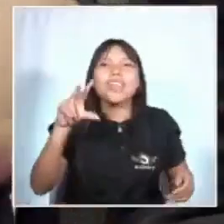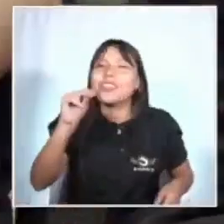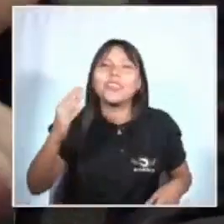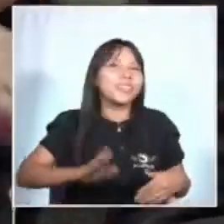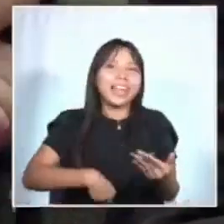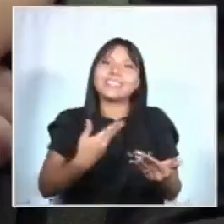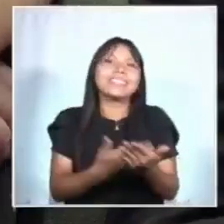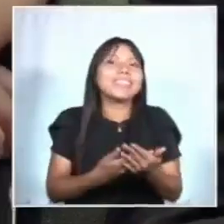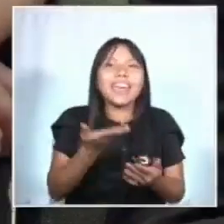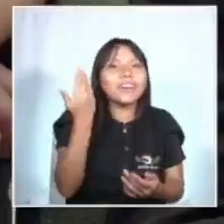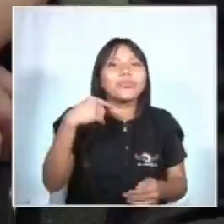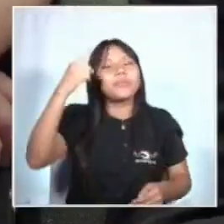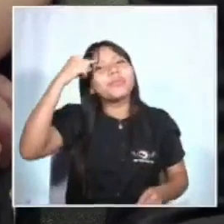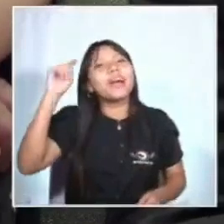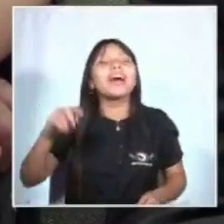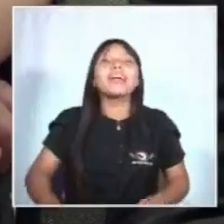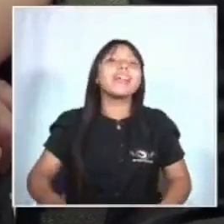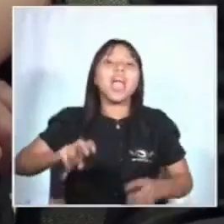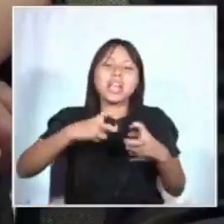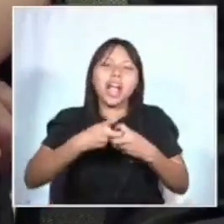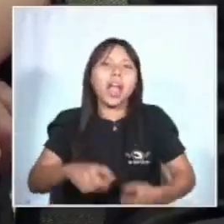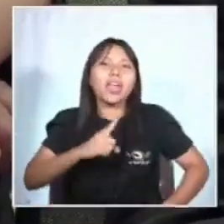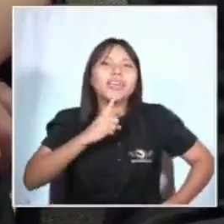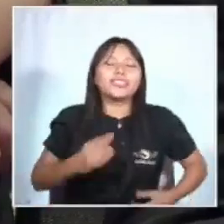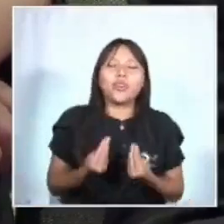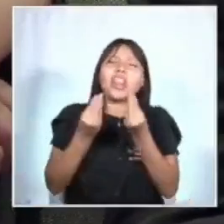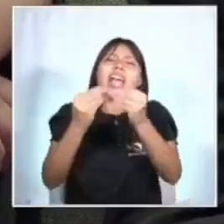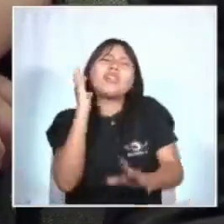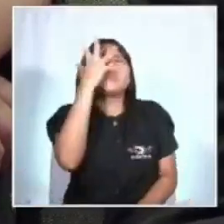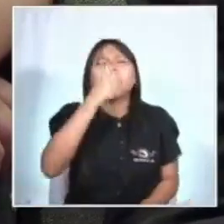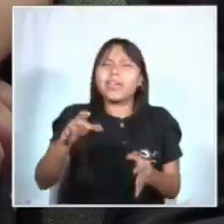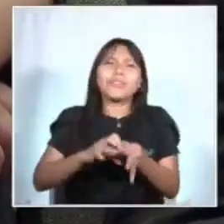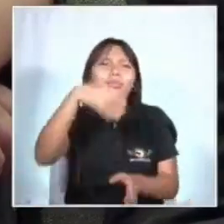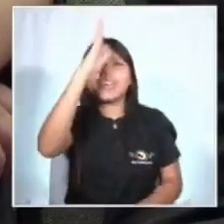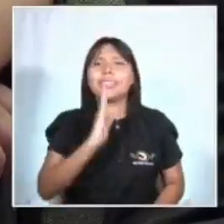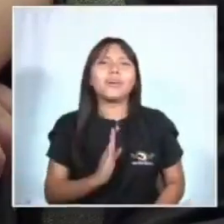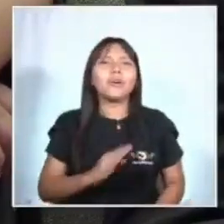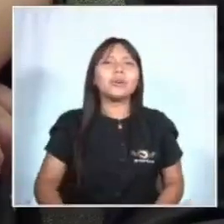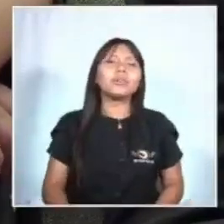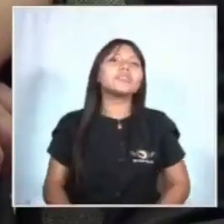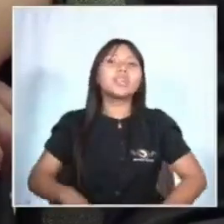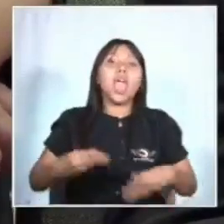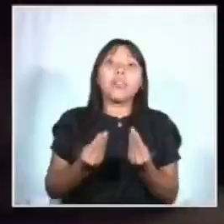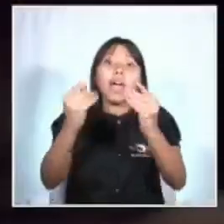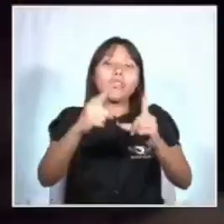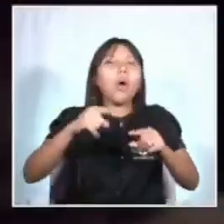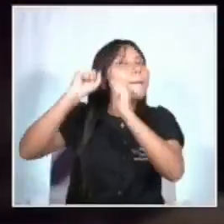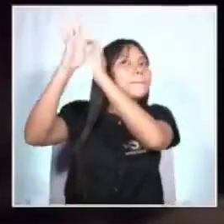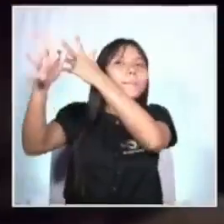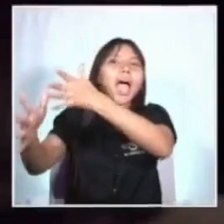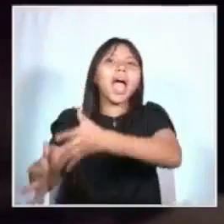para encajar, que son regalos preciosos de Dios, dados a padres